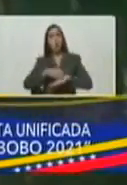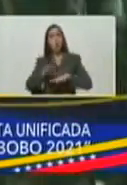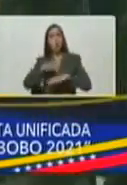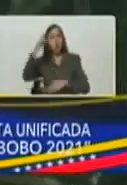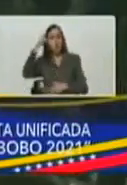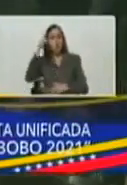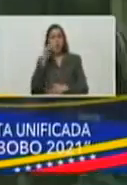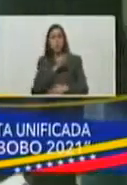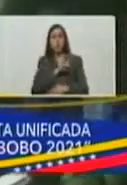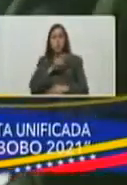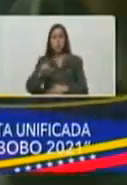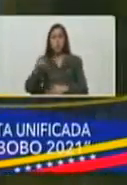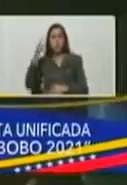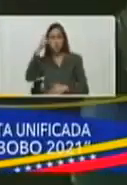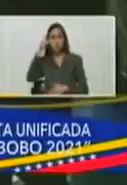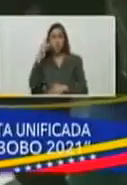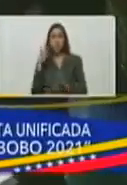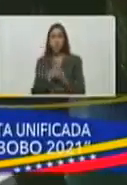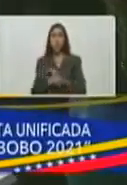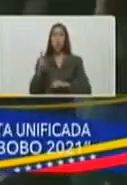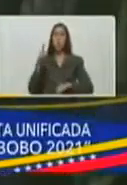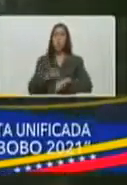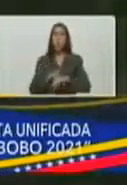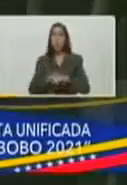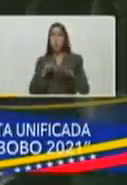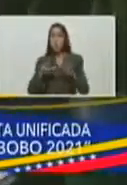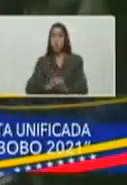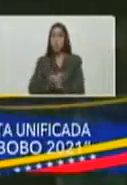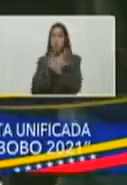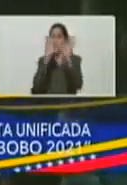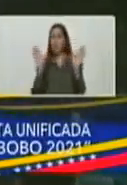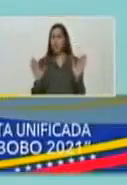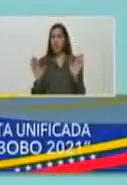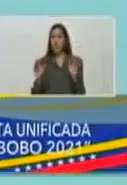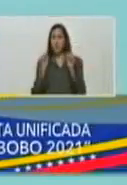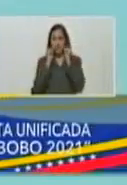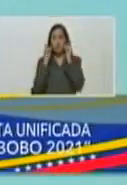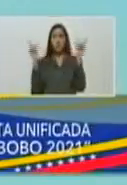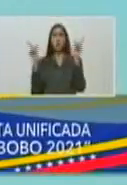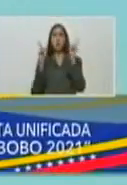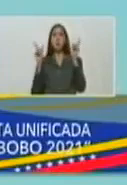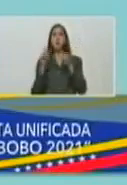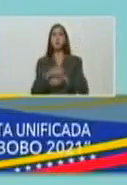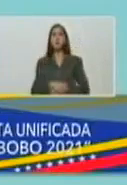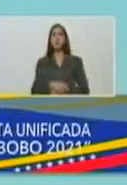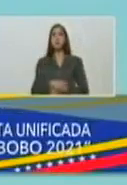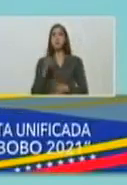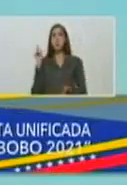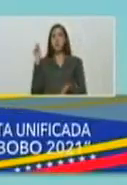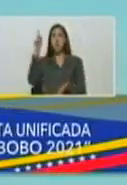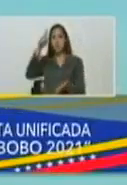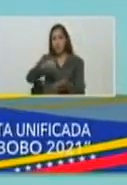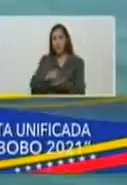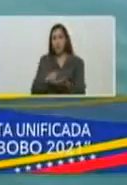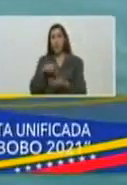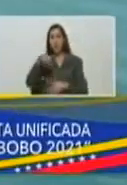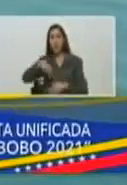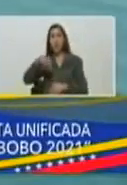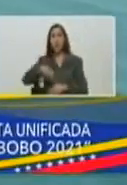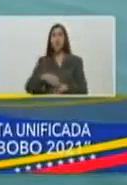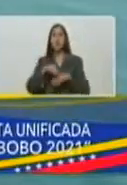28 a las 8 de la mañana, sorpresivamente, se presenta en nuestro